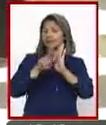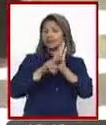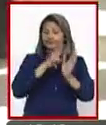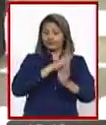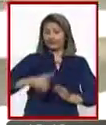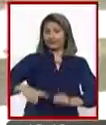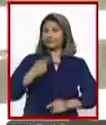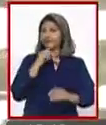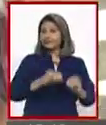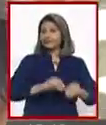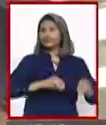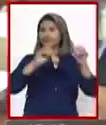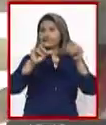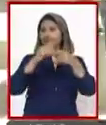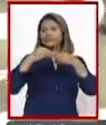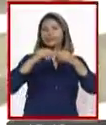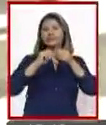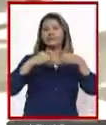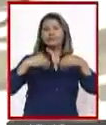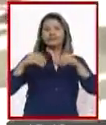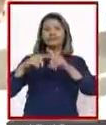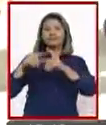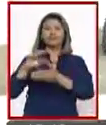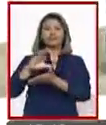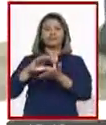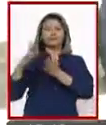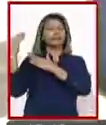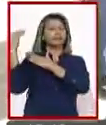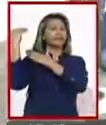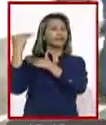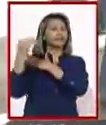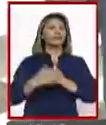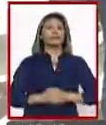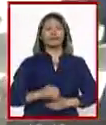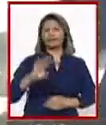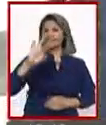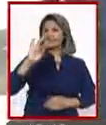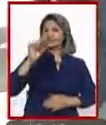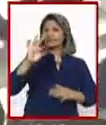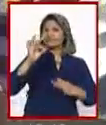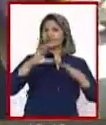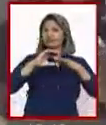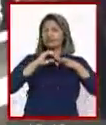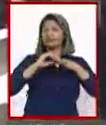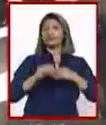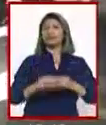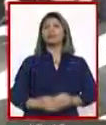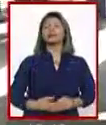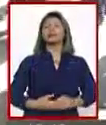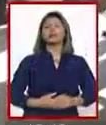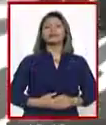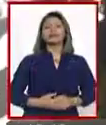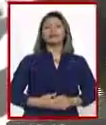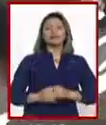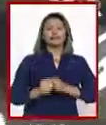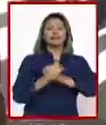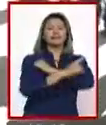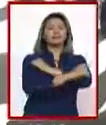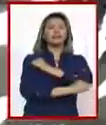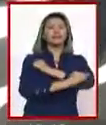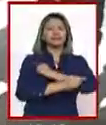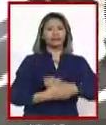municipal que dispuso el traslado de mercados en la capital cruceña, ubicado entre el octavo y noveno anillo de la ruta a La